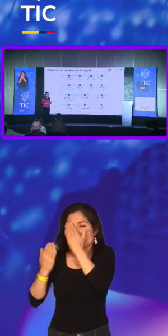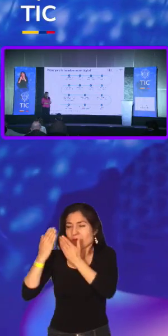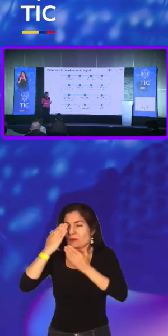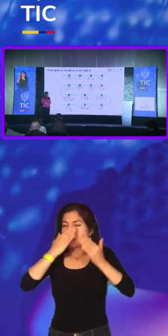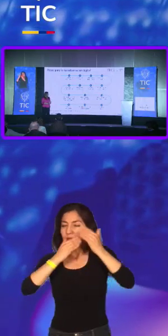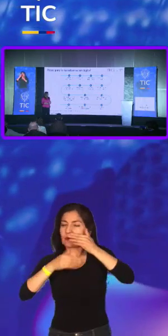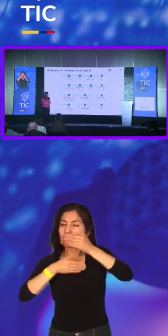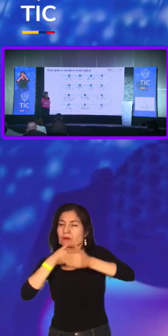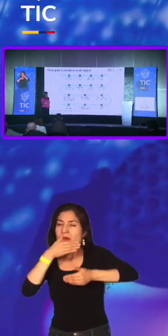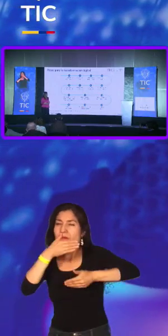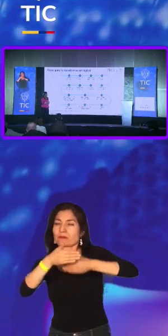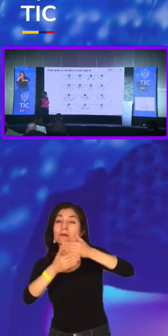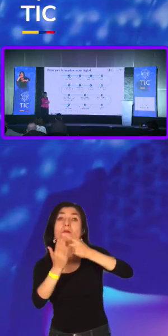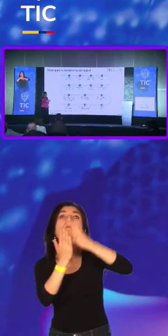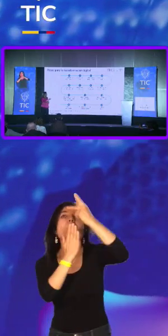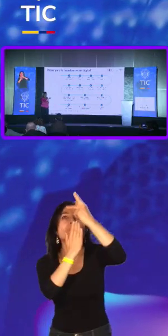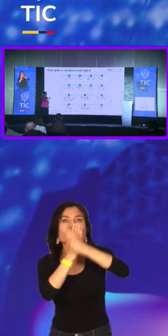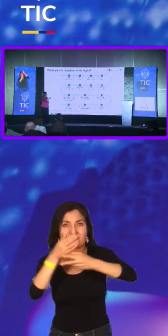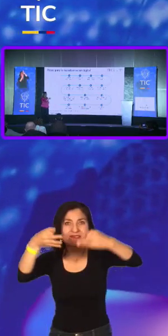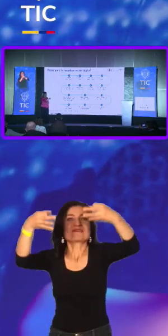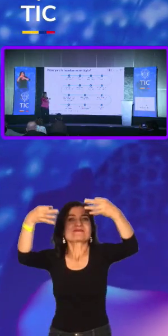evolución?